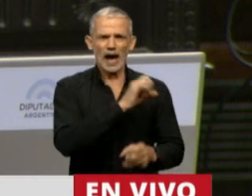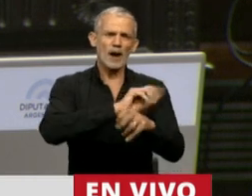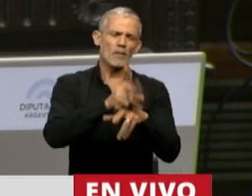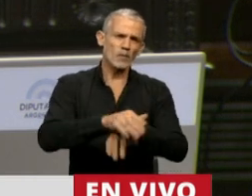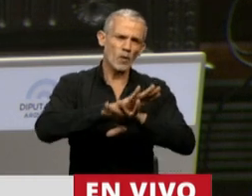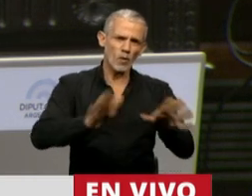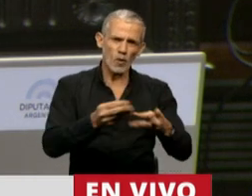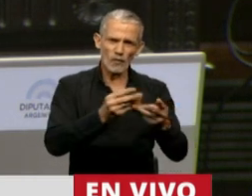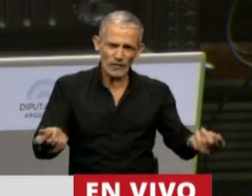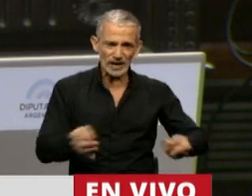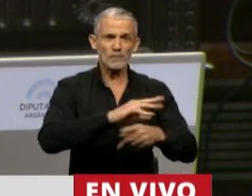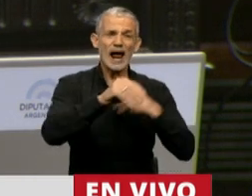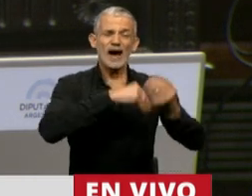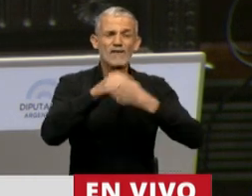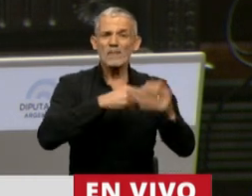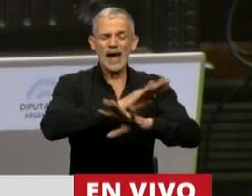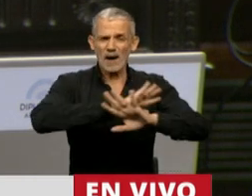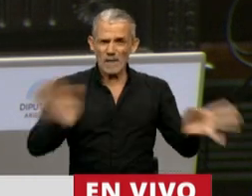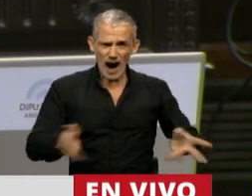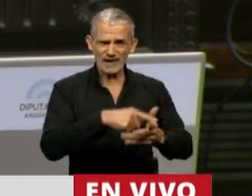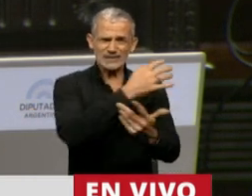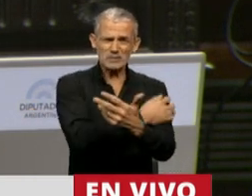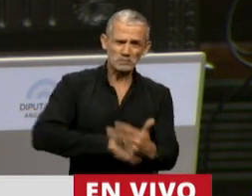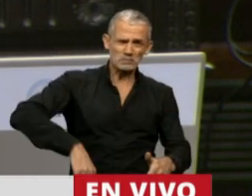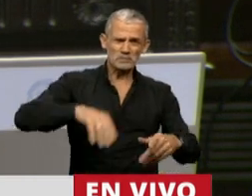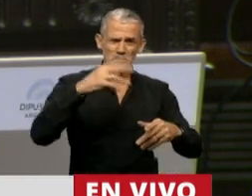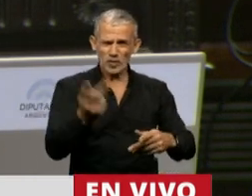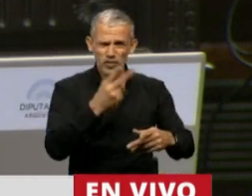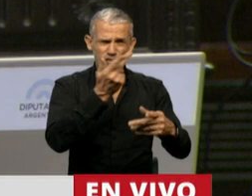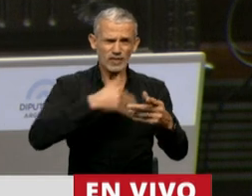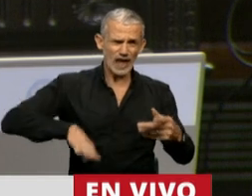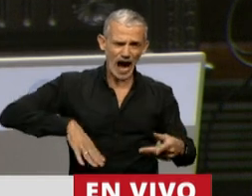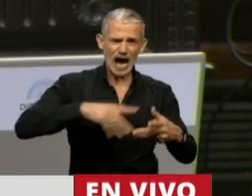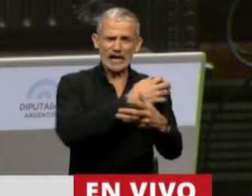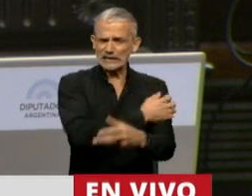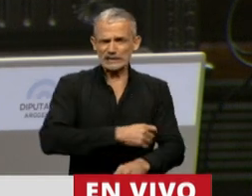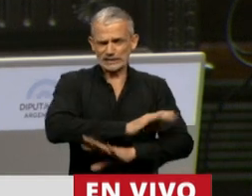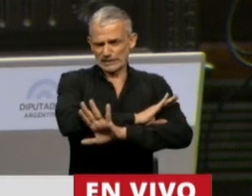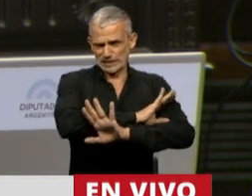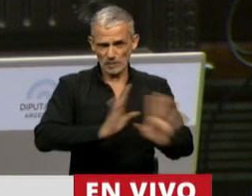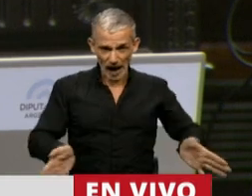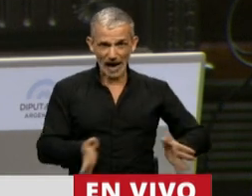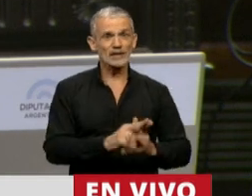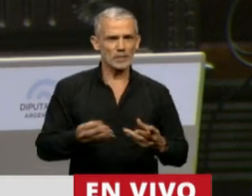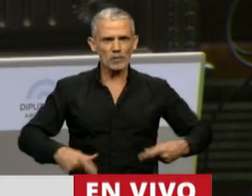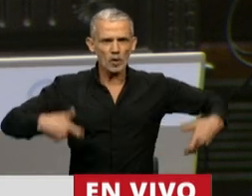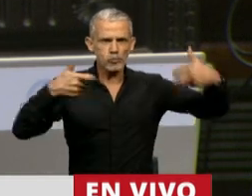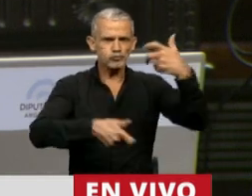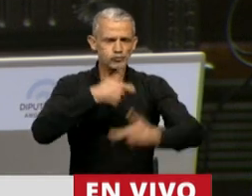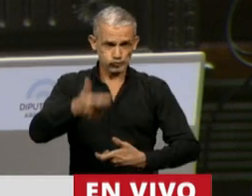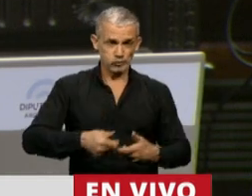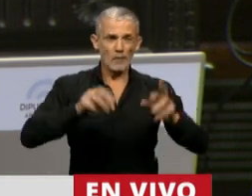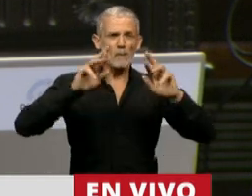pandemia para sacar a las familias de la situación de precariedad de hambre de miseria y para seguir invirtiendo en